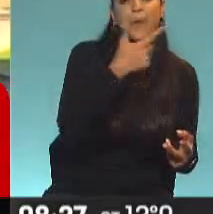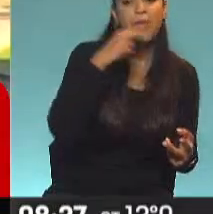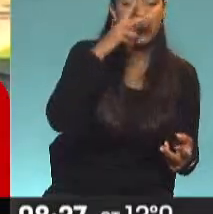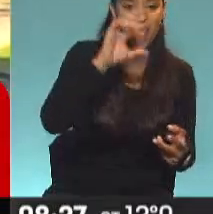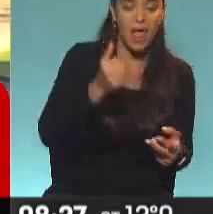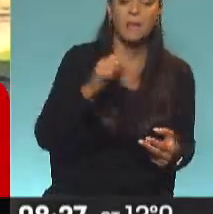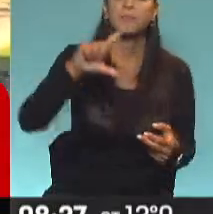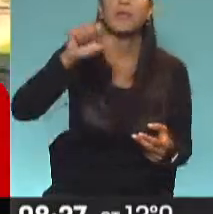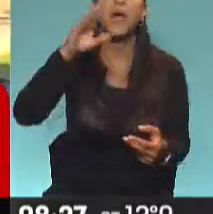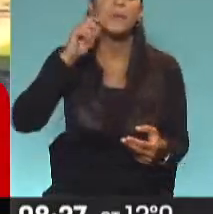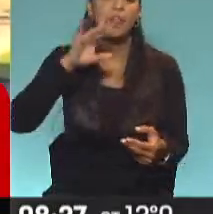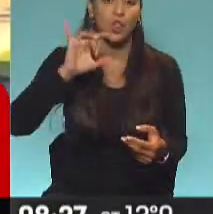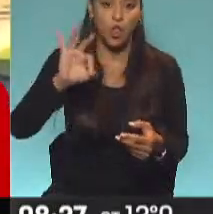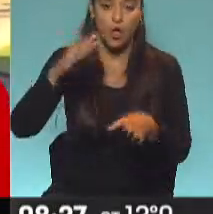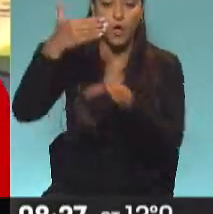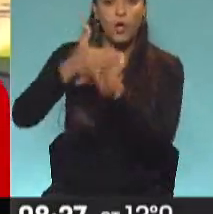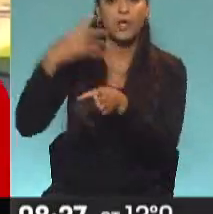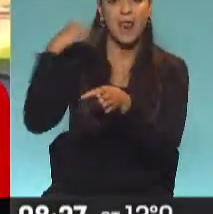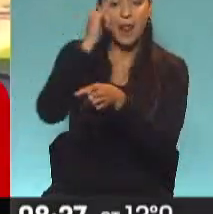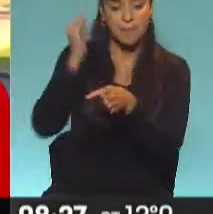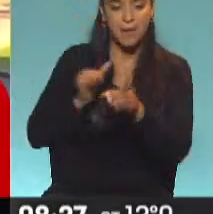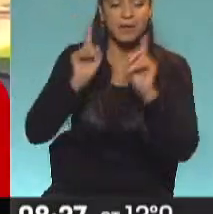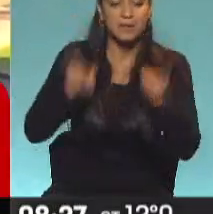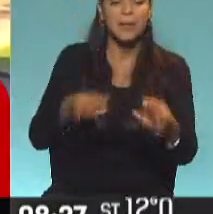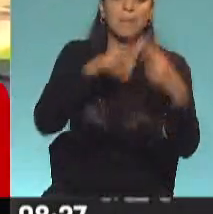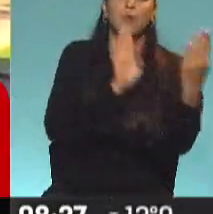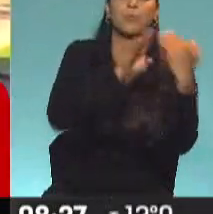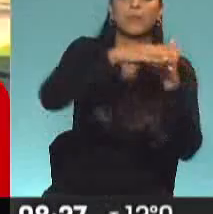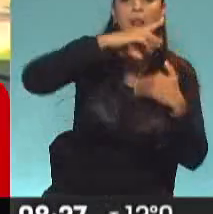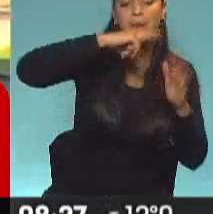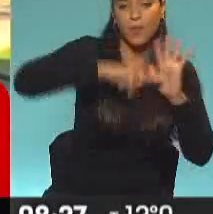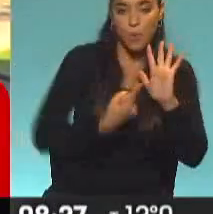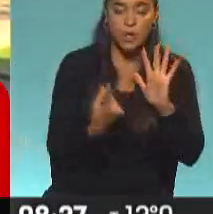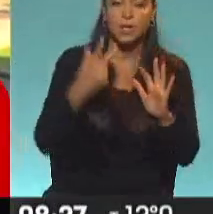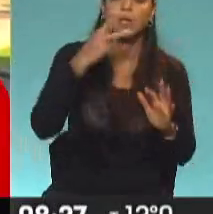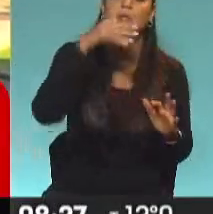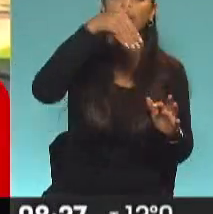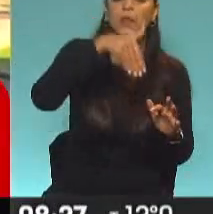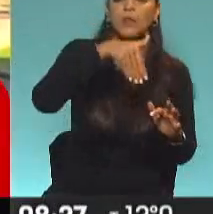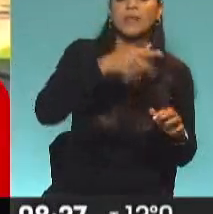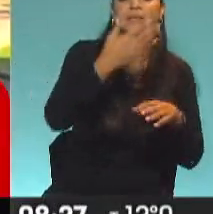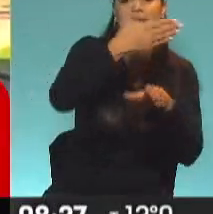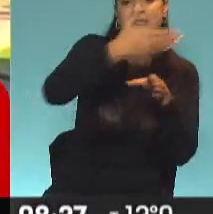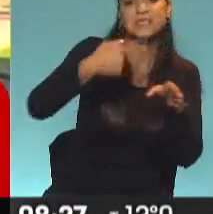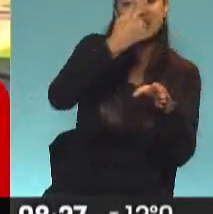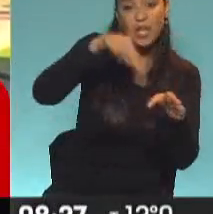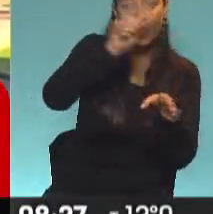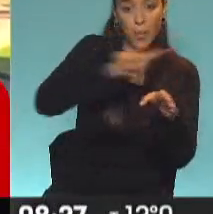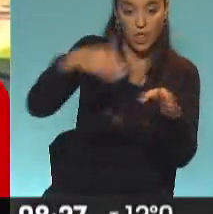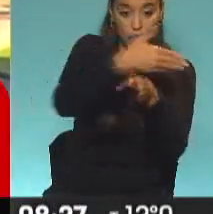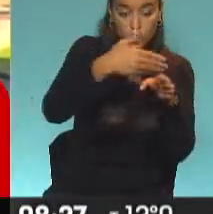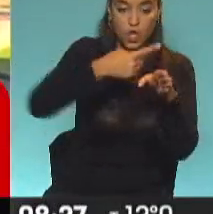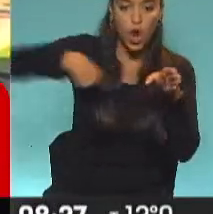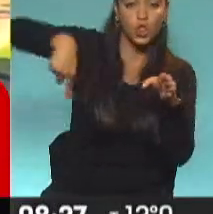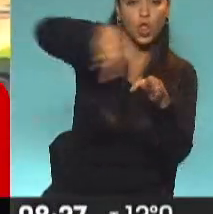altura de General Paz. Además también en autopista La Plata-Buenos Aires, kilómetro a la altura de calle 122, en la rotonda, esto es en